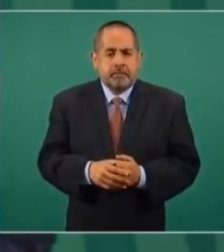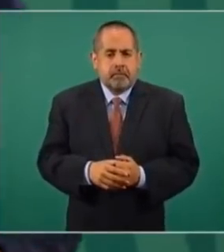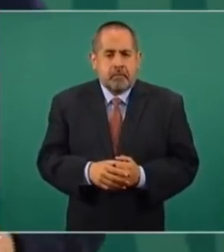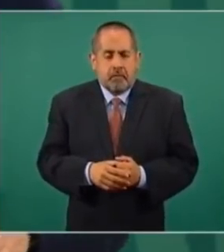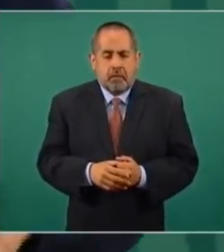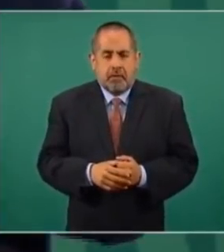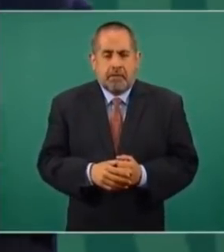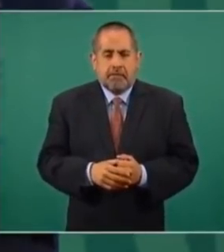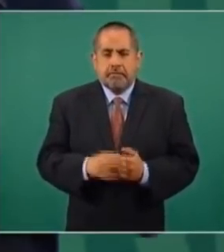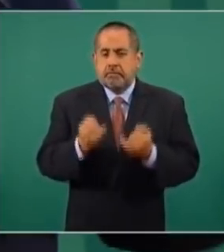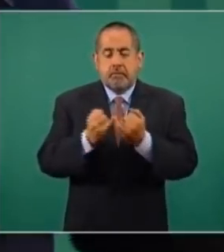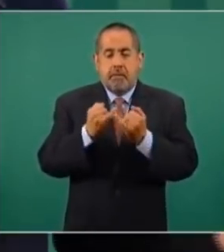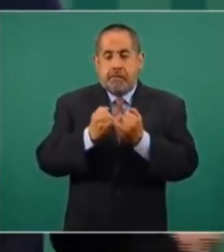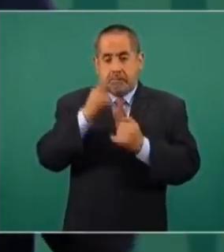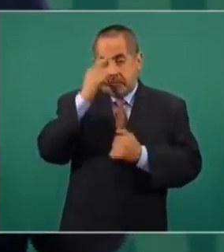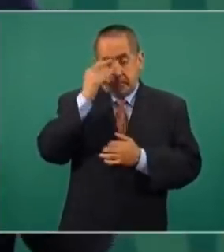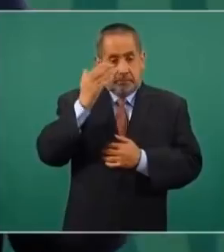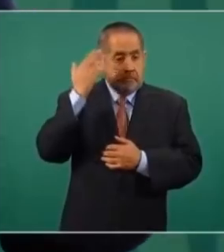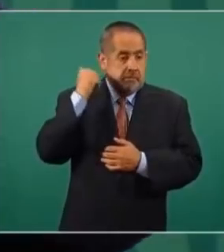cuando abrieron